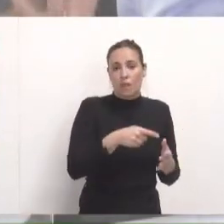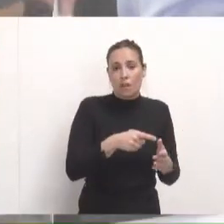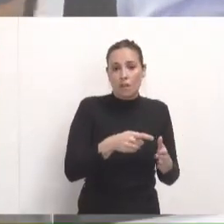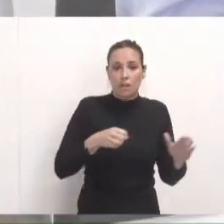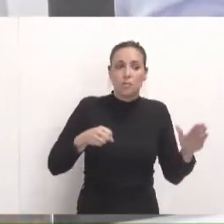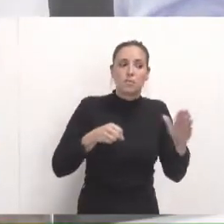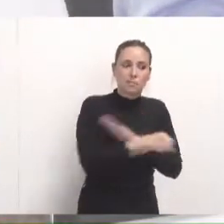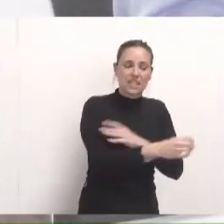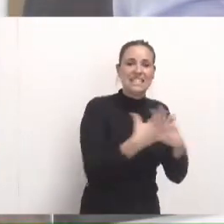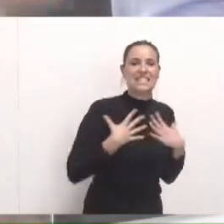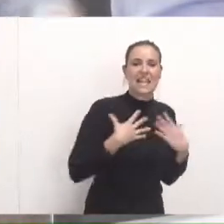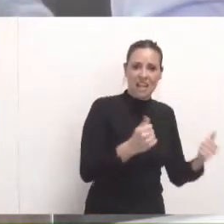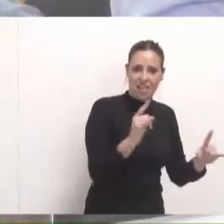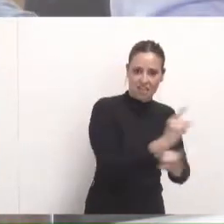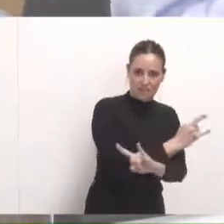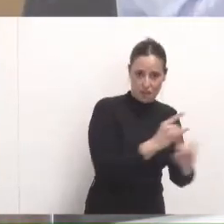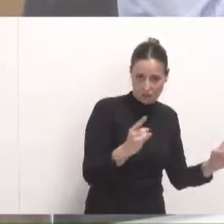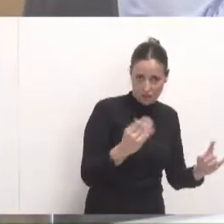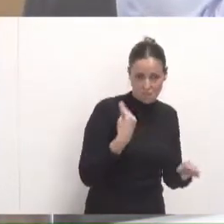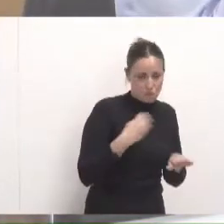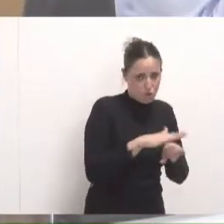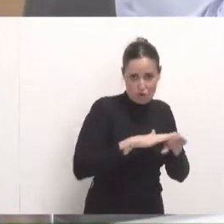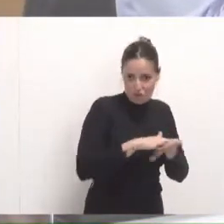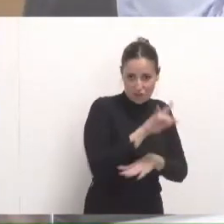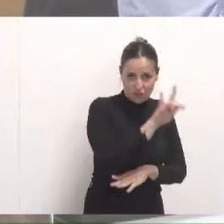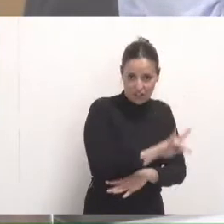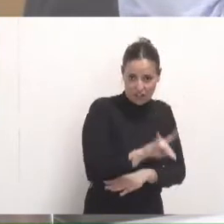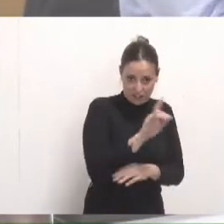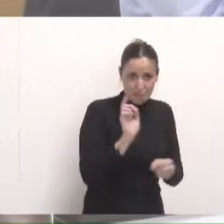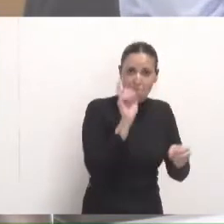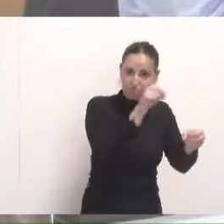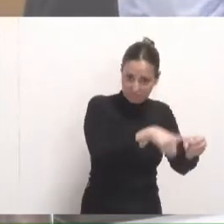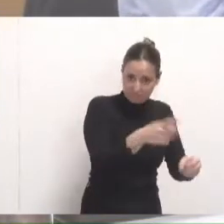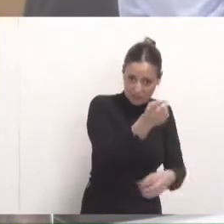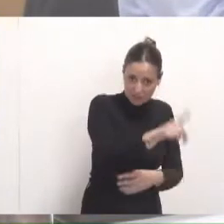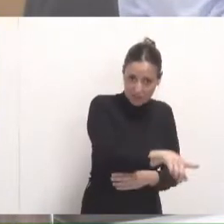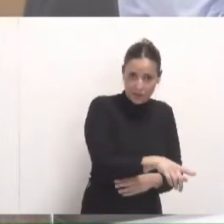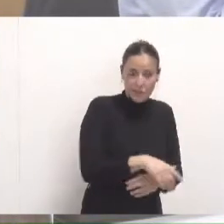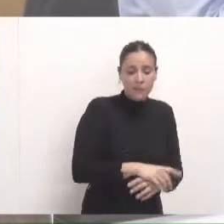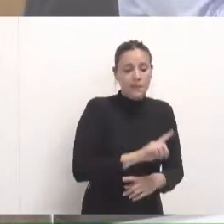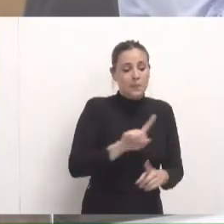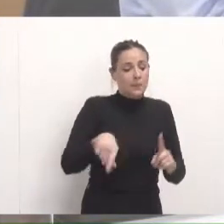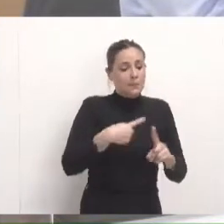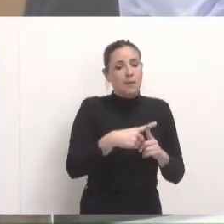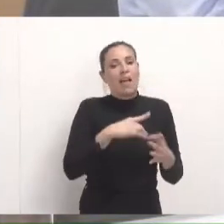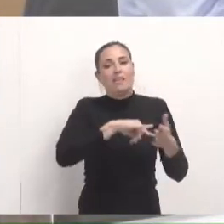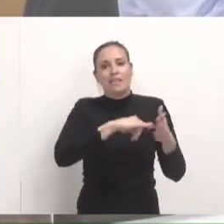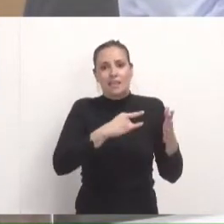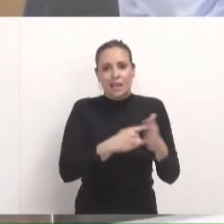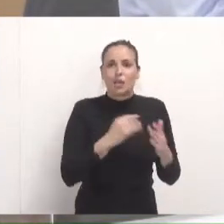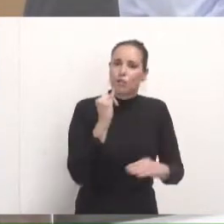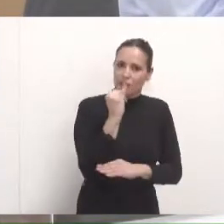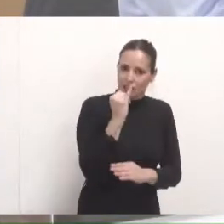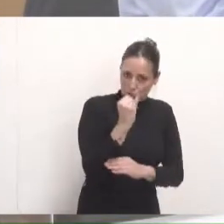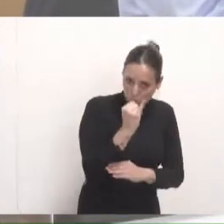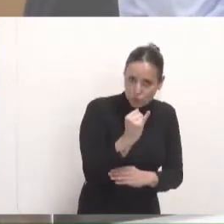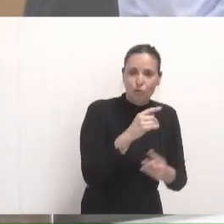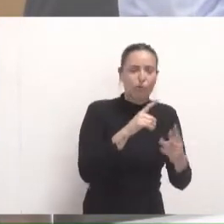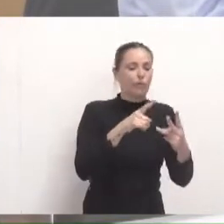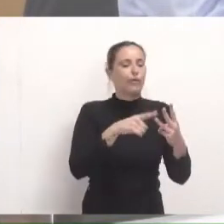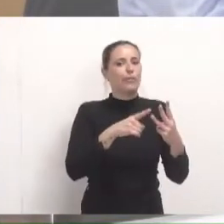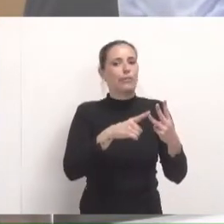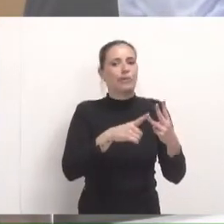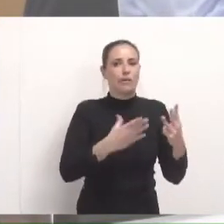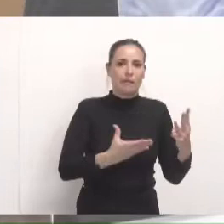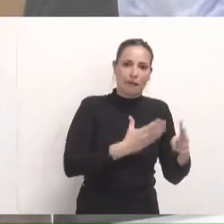Sanidad Vegetal del gobierno de Canarias. Y, bueno, los técnicos directamente del ICIA, del Cabildo, de la Comunidad, del Ayuntamiento